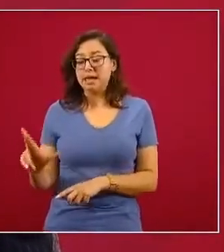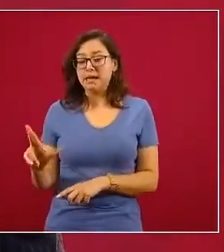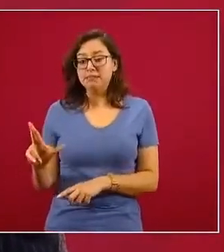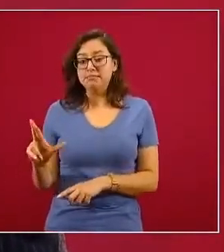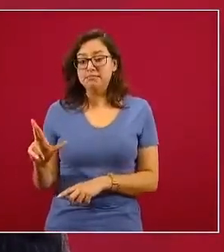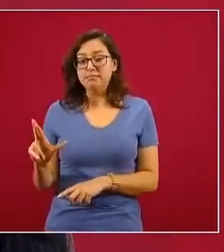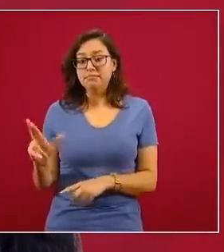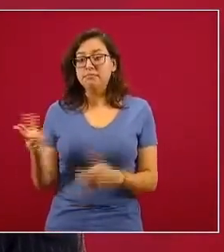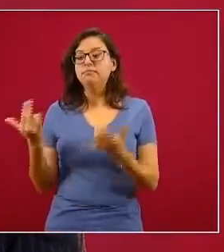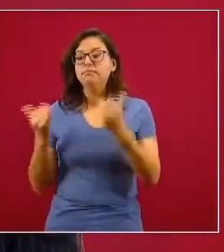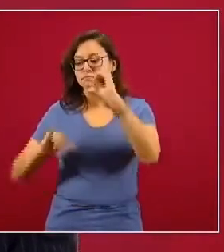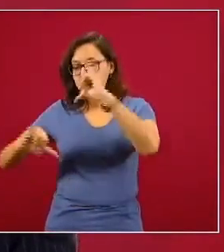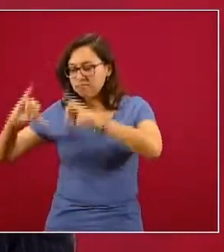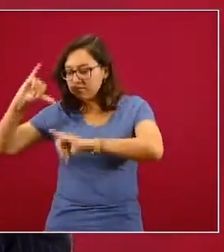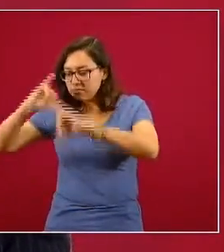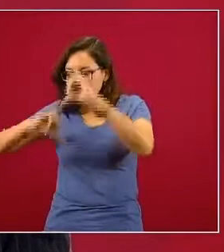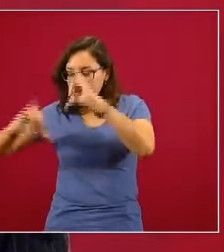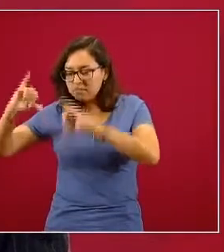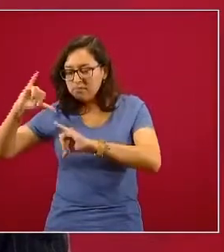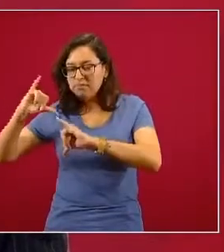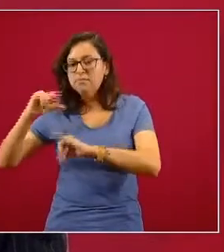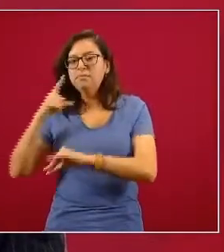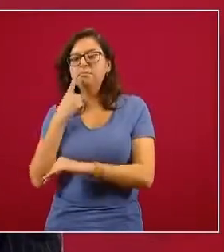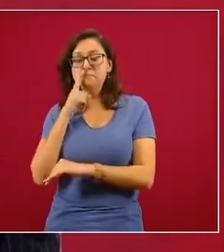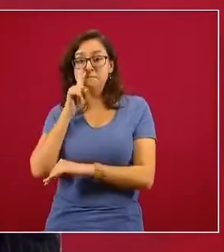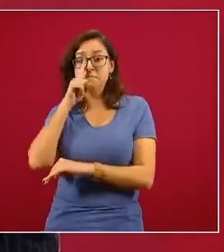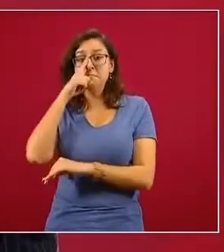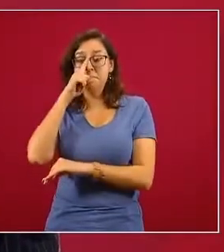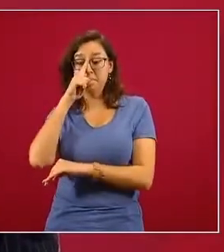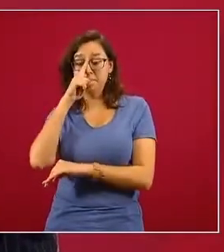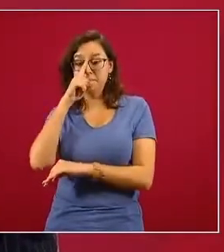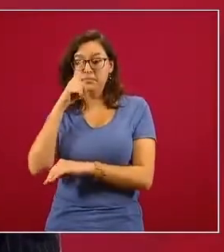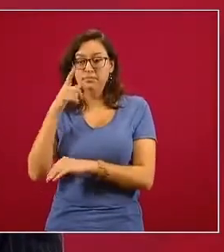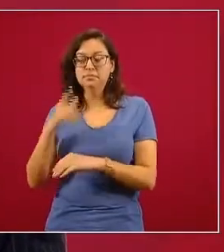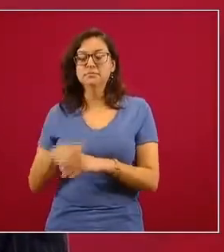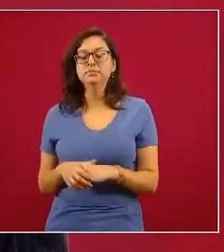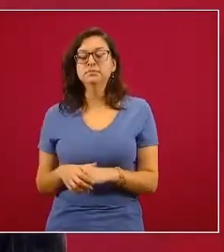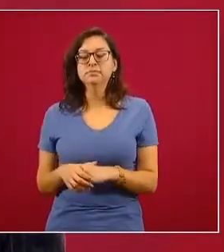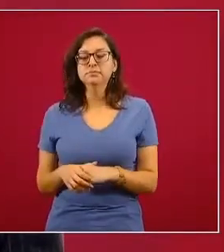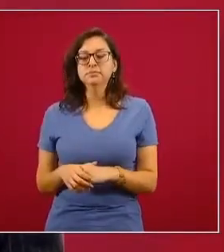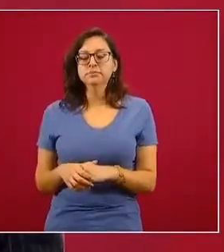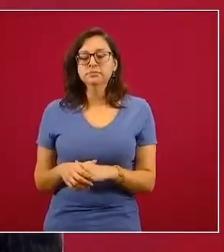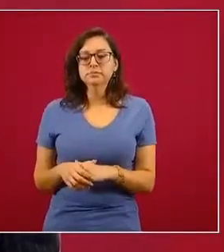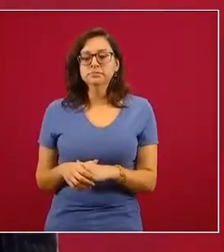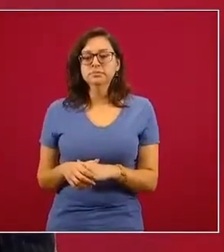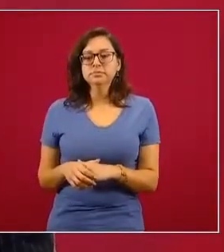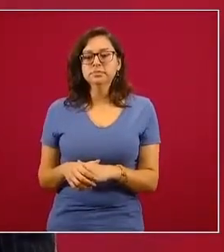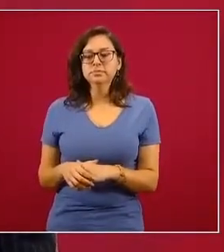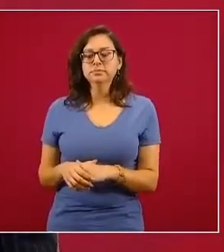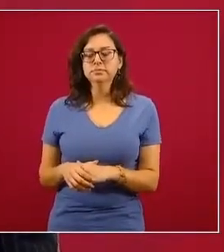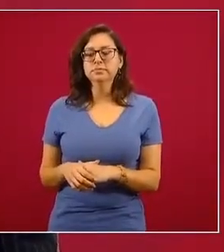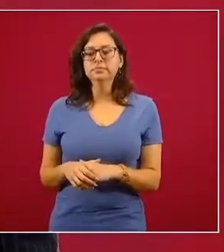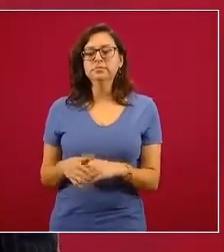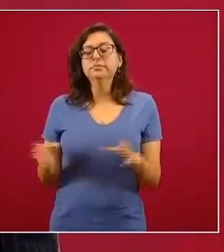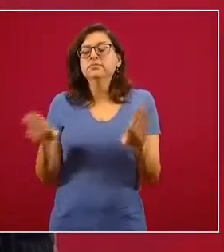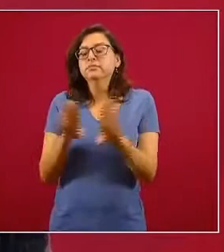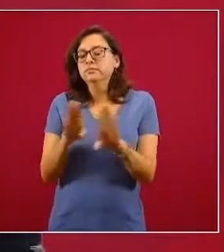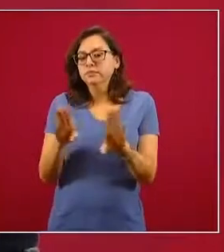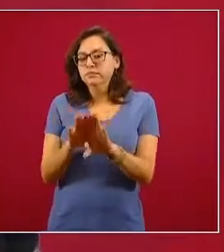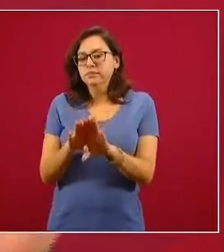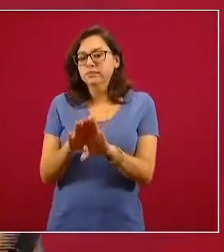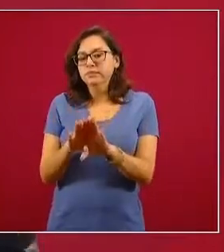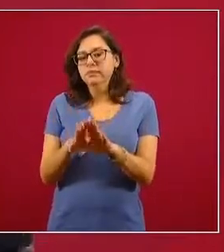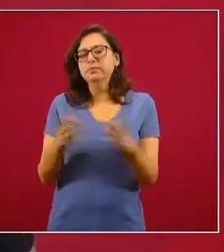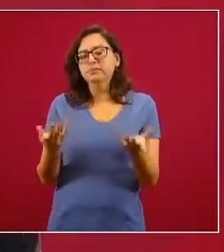diagnóstico por reacción en cadena de polimerasa de infección por SARS-CoV-2 se toma a través